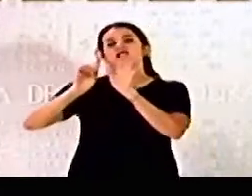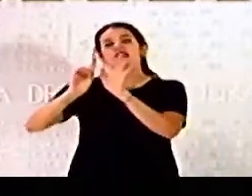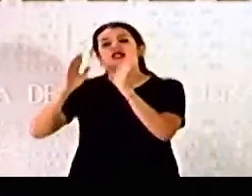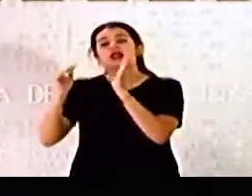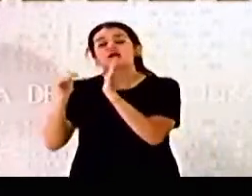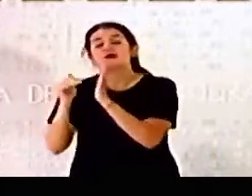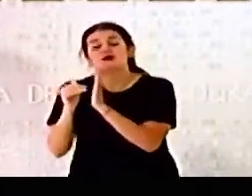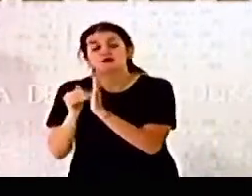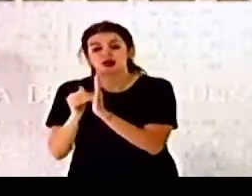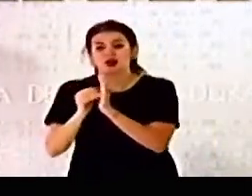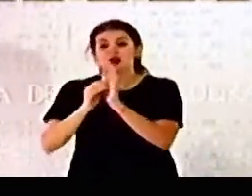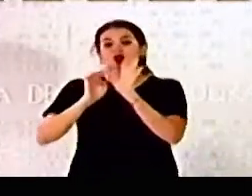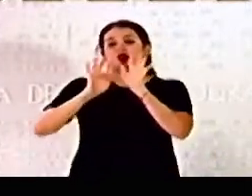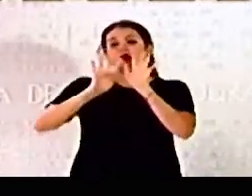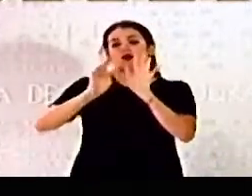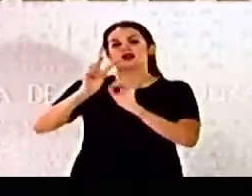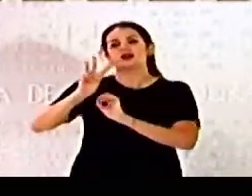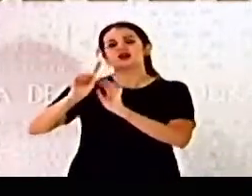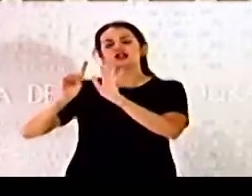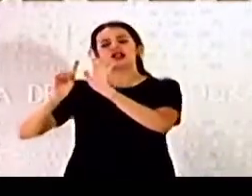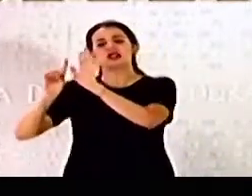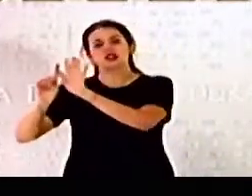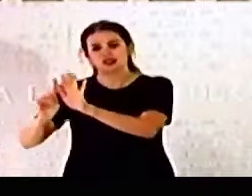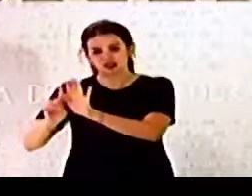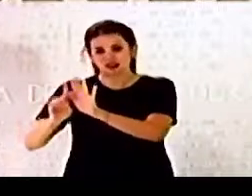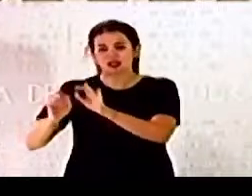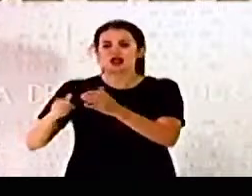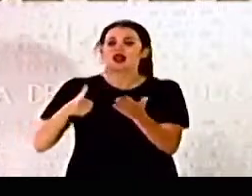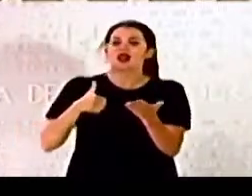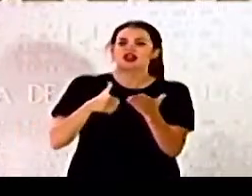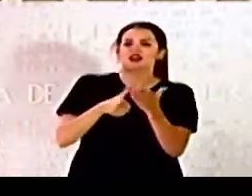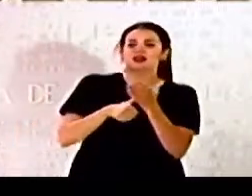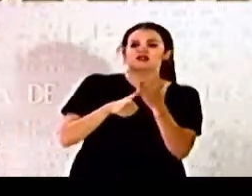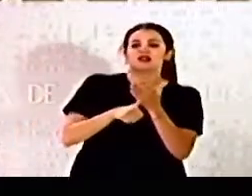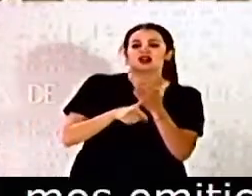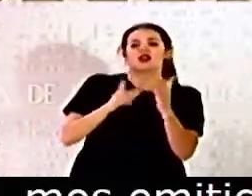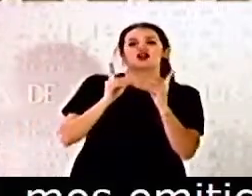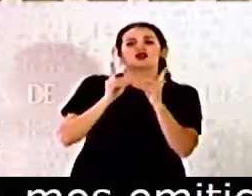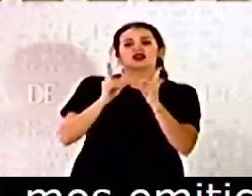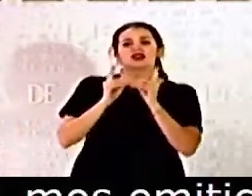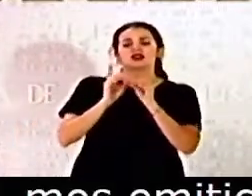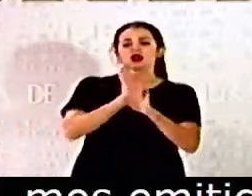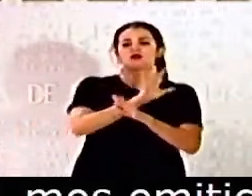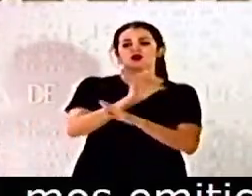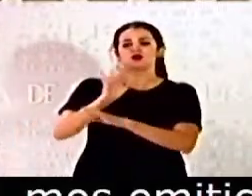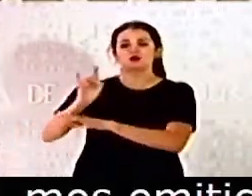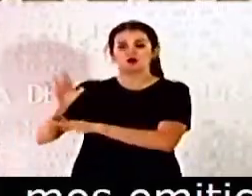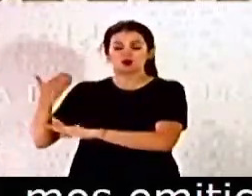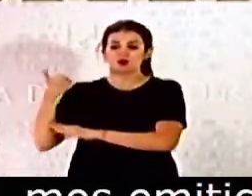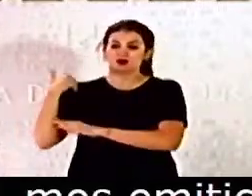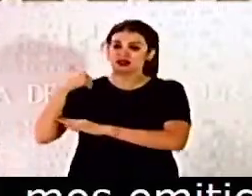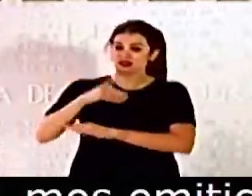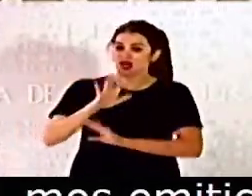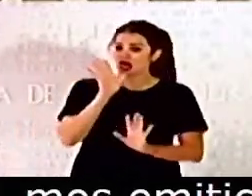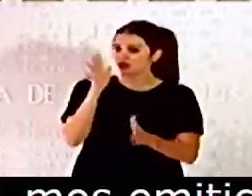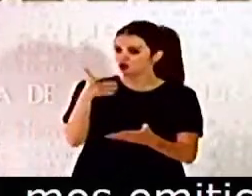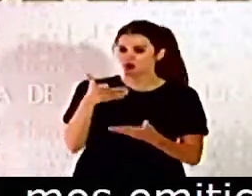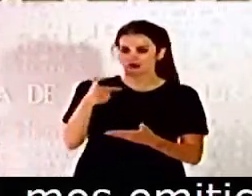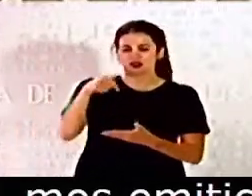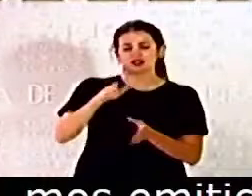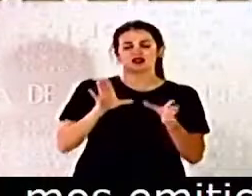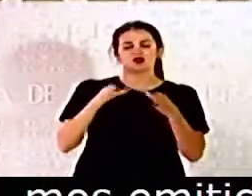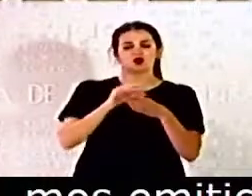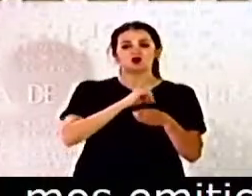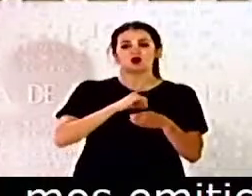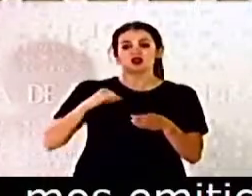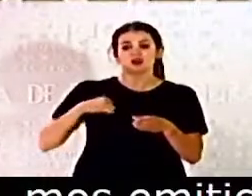236.926, es decir, cerca de 227.000 certificados de COVID digital están emitidos en el día de hoy en la Comunidad Autónoma de